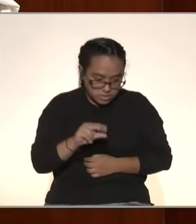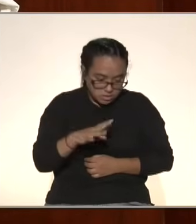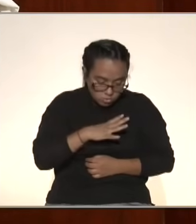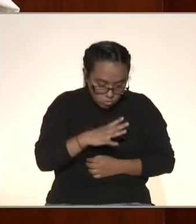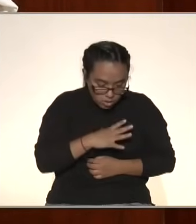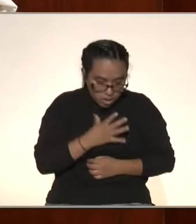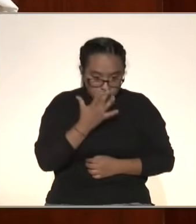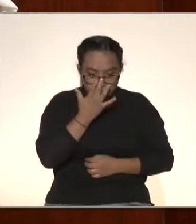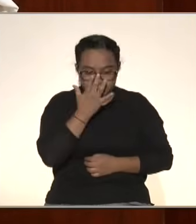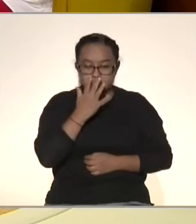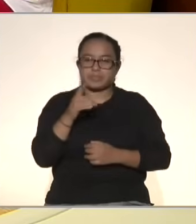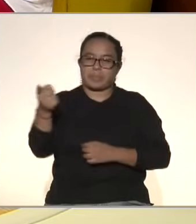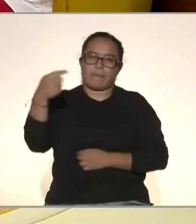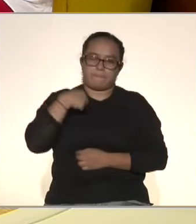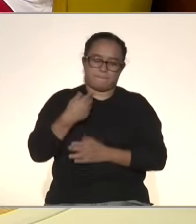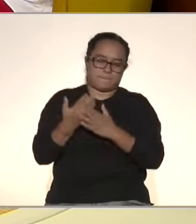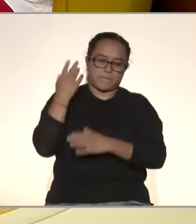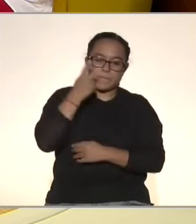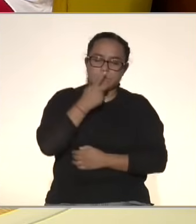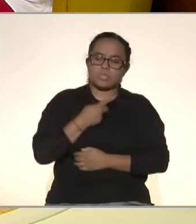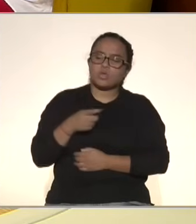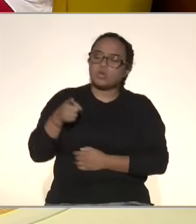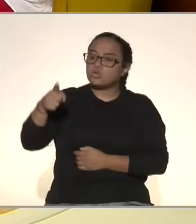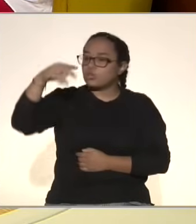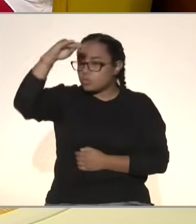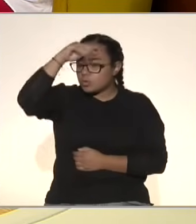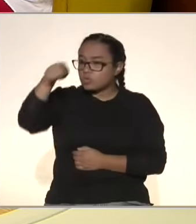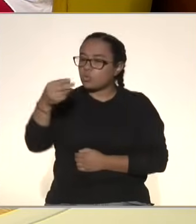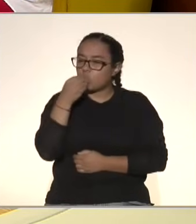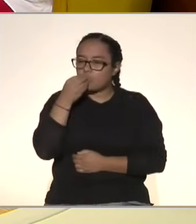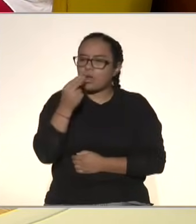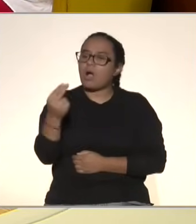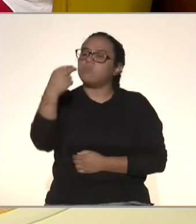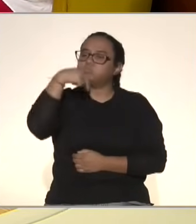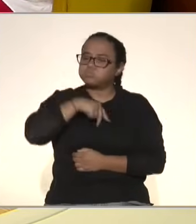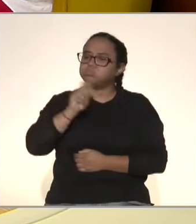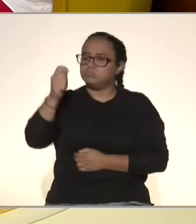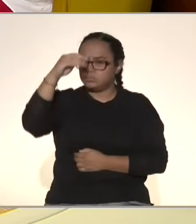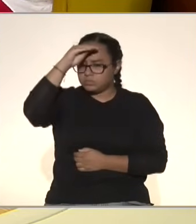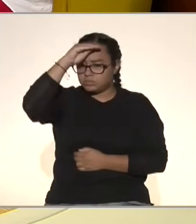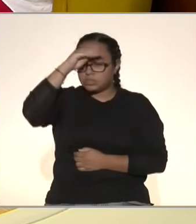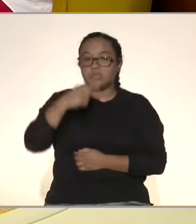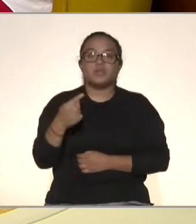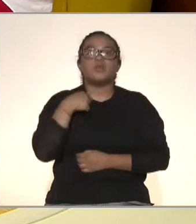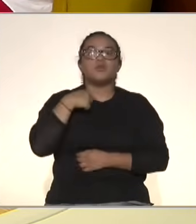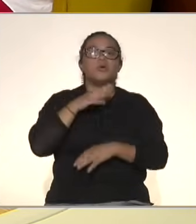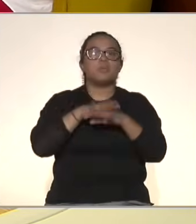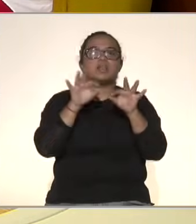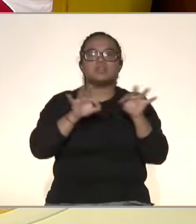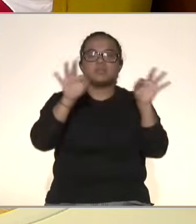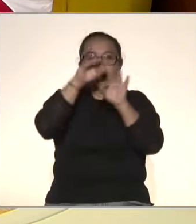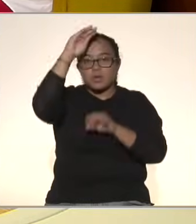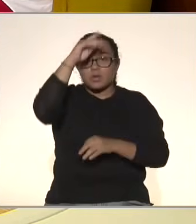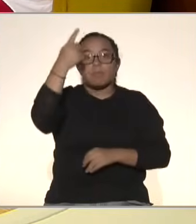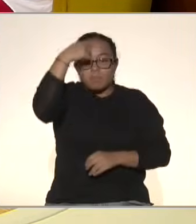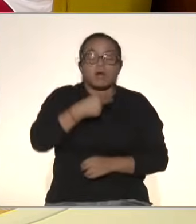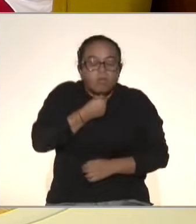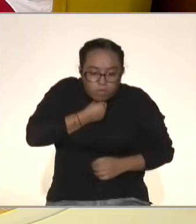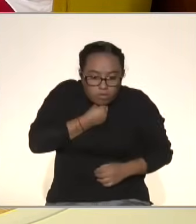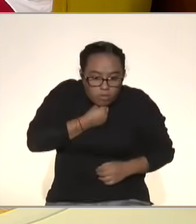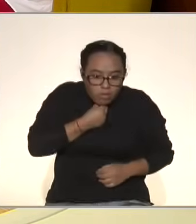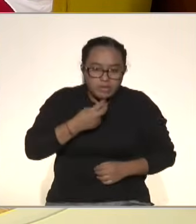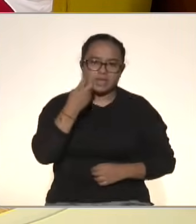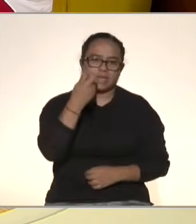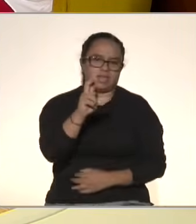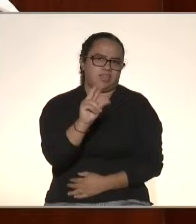¿sí? A mí me decían, ¿qué pensaste cuando te estabas comiendo las uvas? Pues no ahogarme. Y la verdad, ese